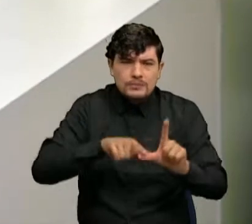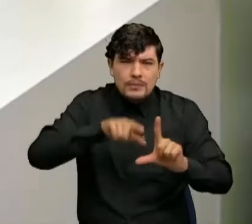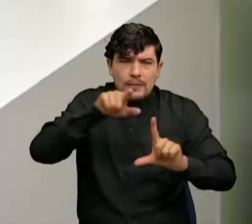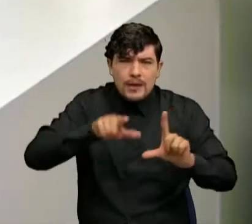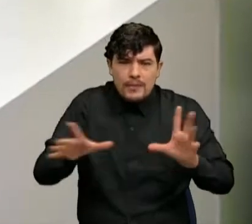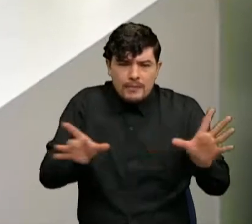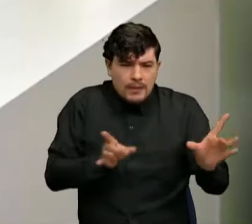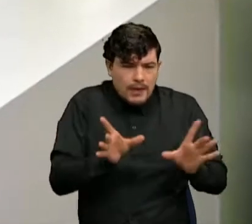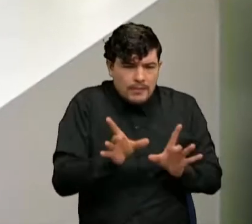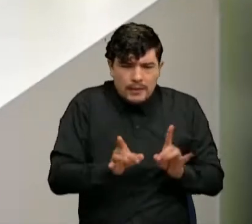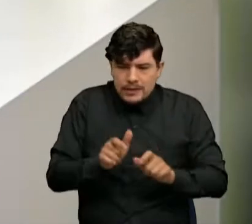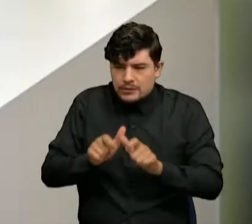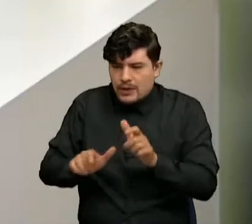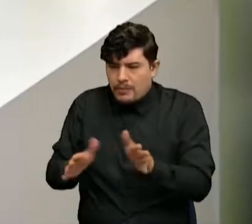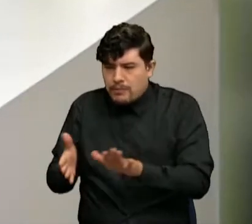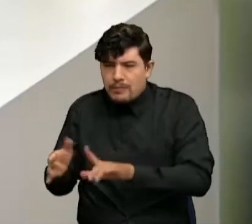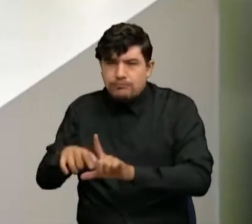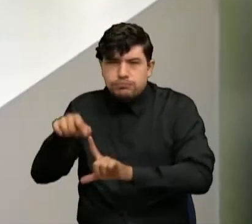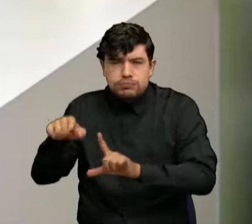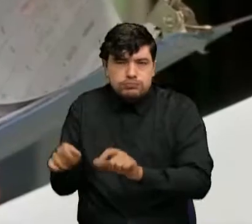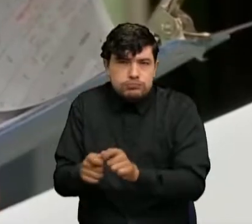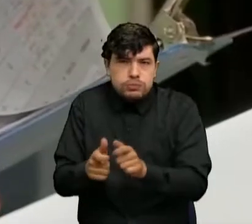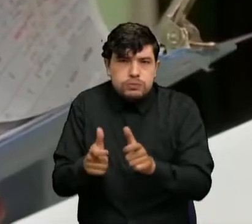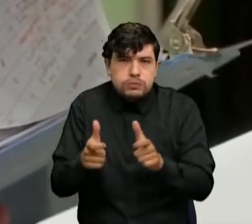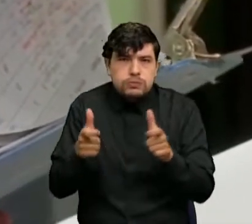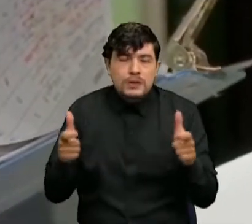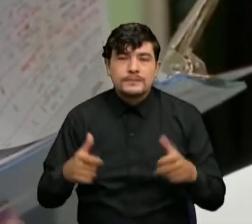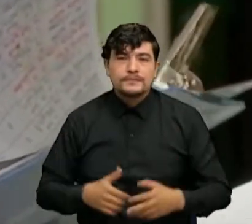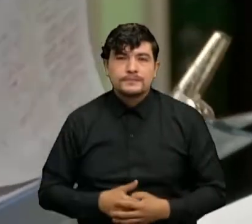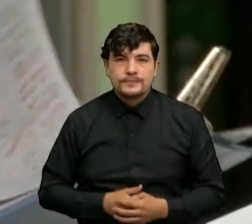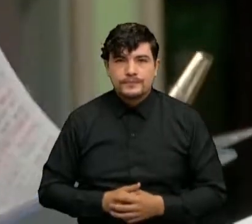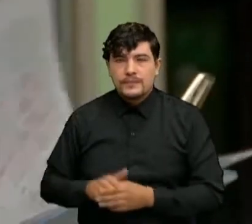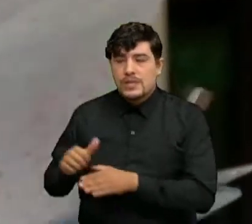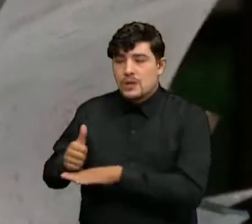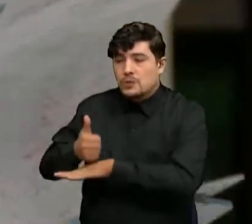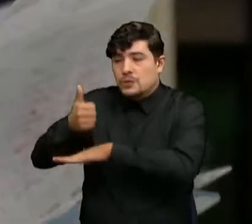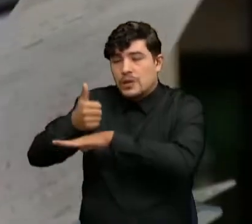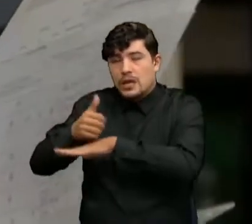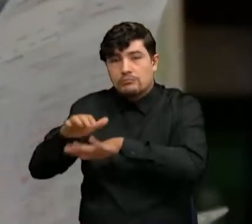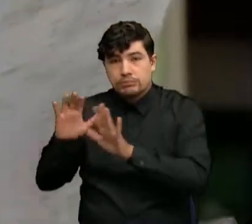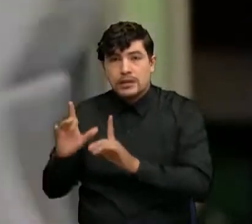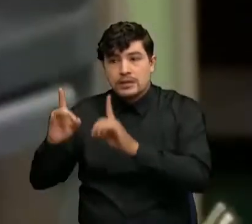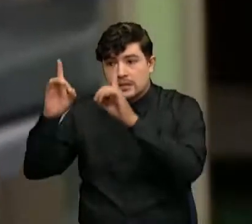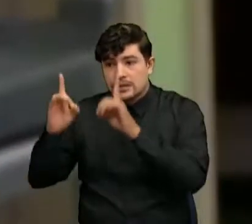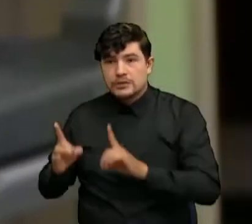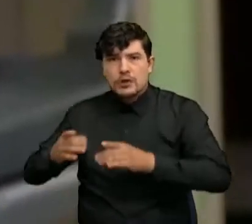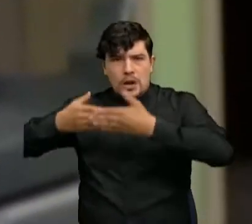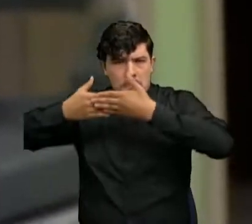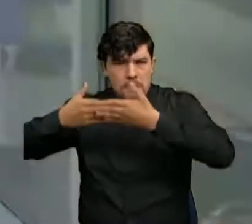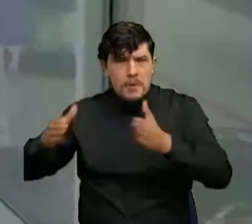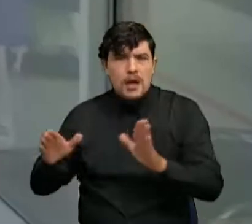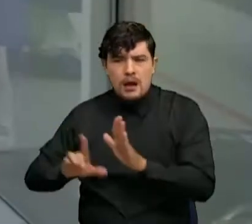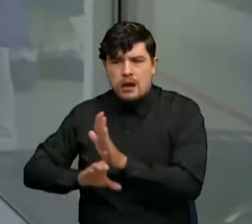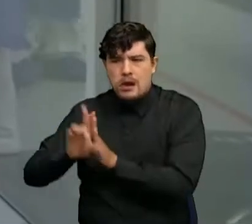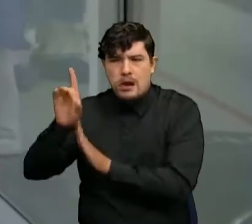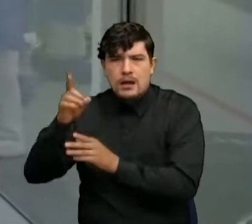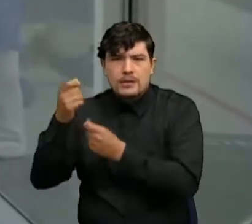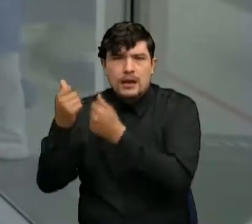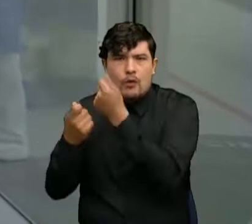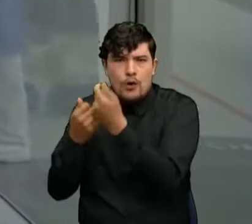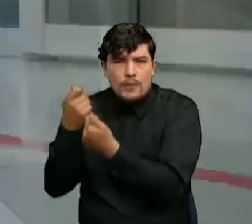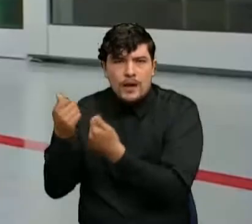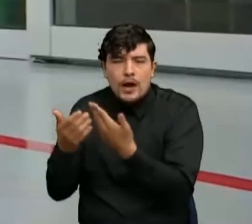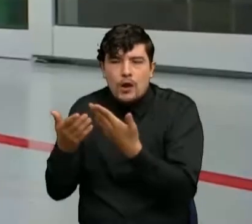de fallecidos, no dejan de aumentar. A pesar de eso, las autoridades tomaron la decisión de comenzar una reactivación económica,